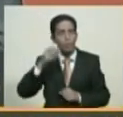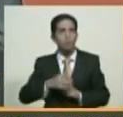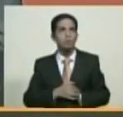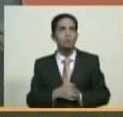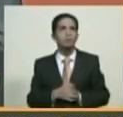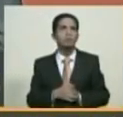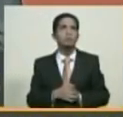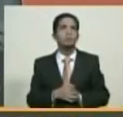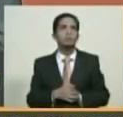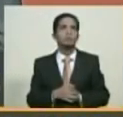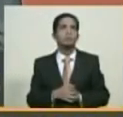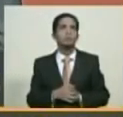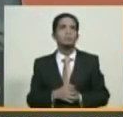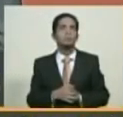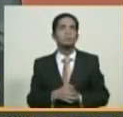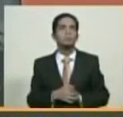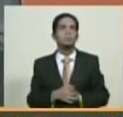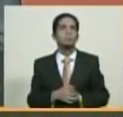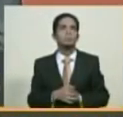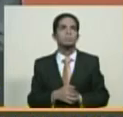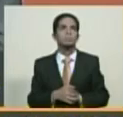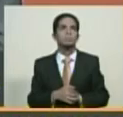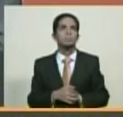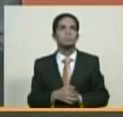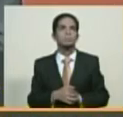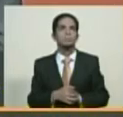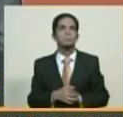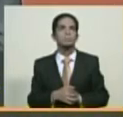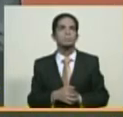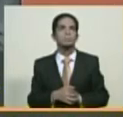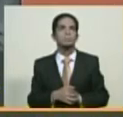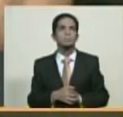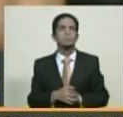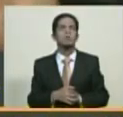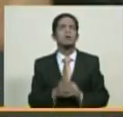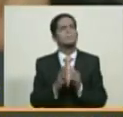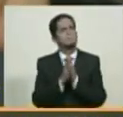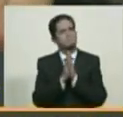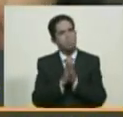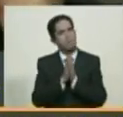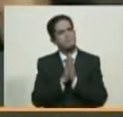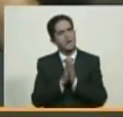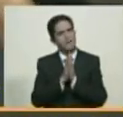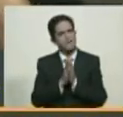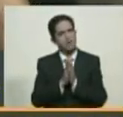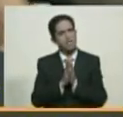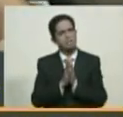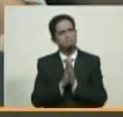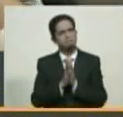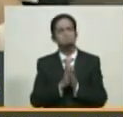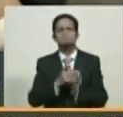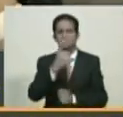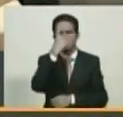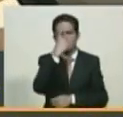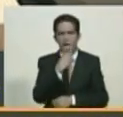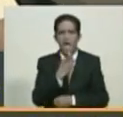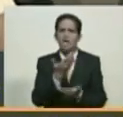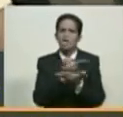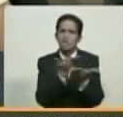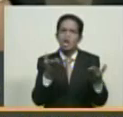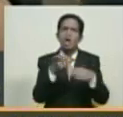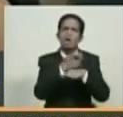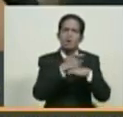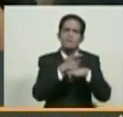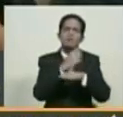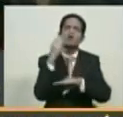desdicen esa barbaridad. Tengan un atisbo de decencia, gobiernos de Colombia,